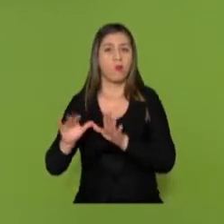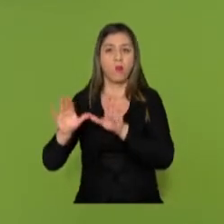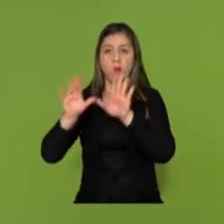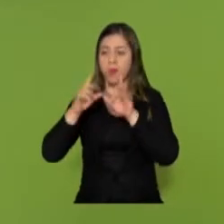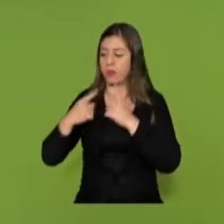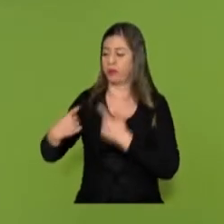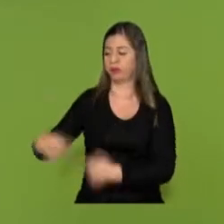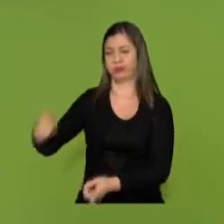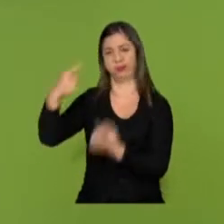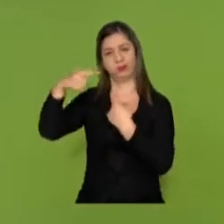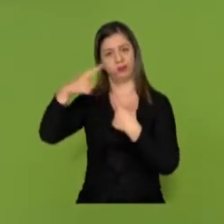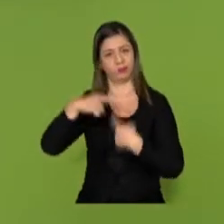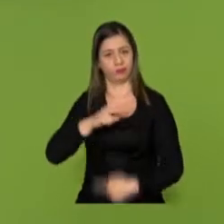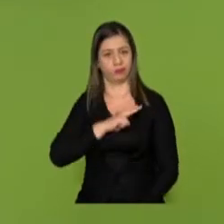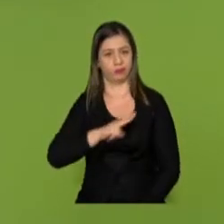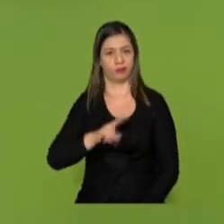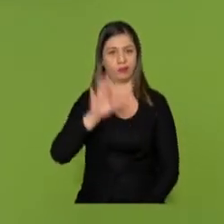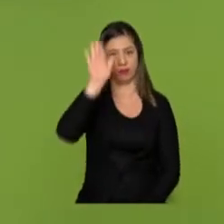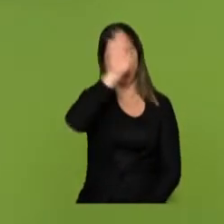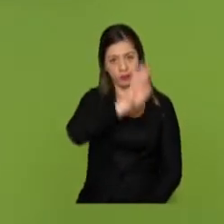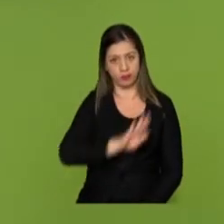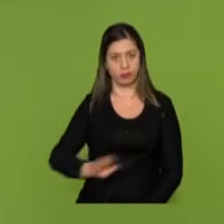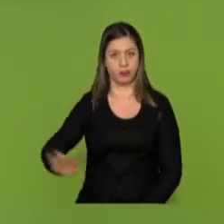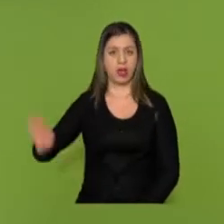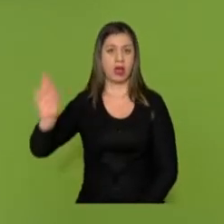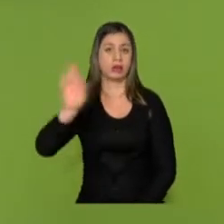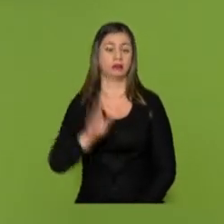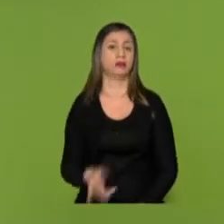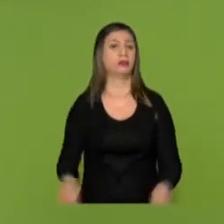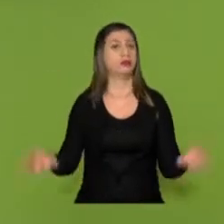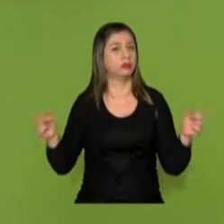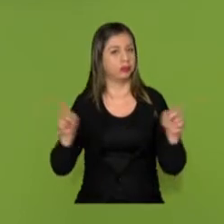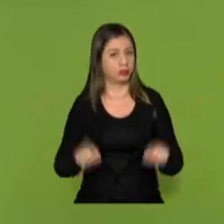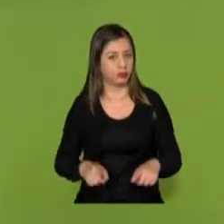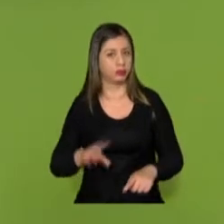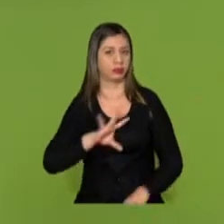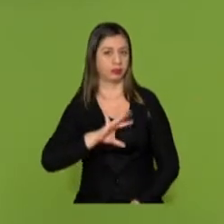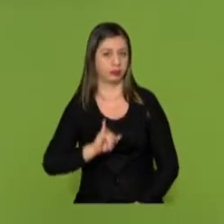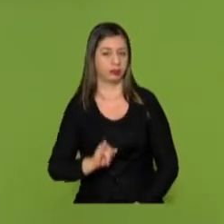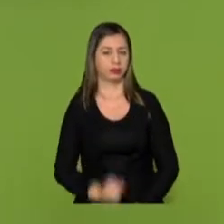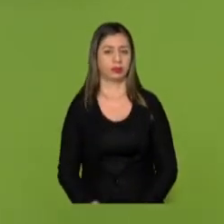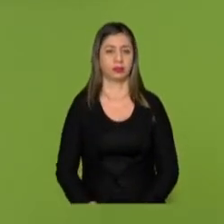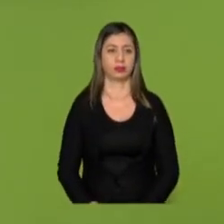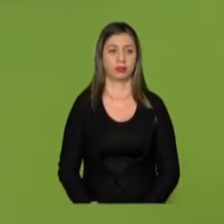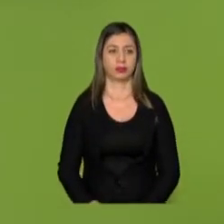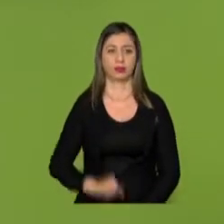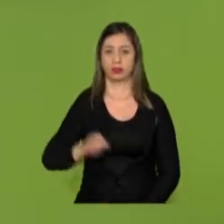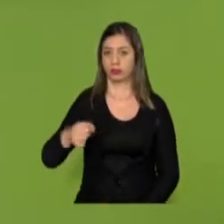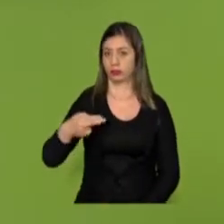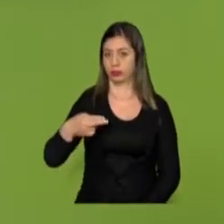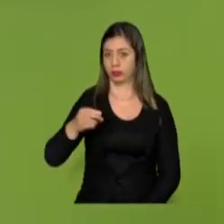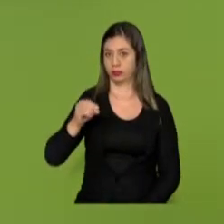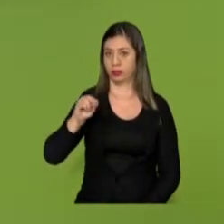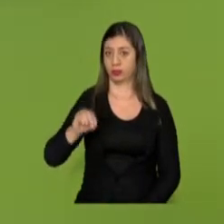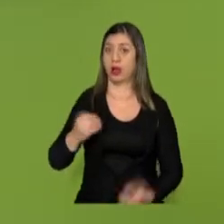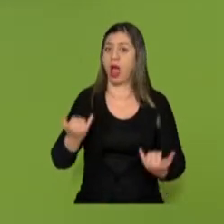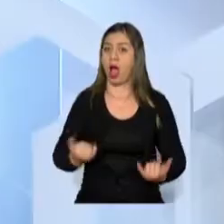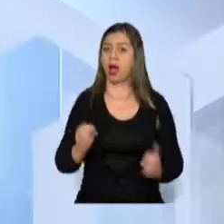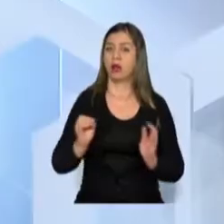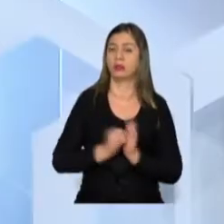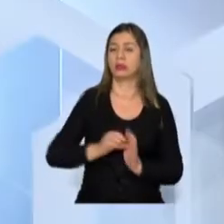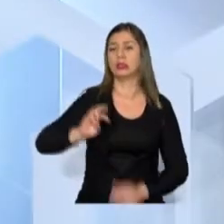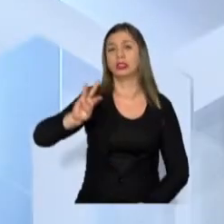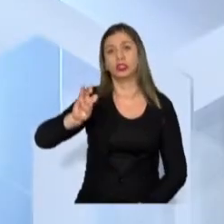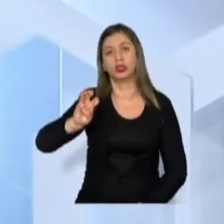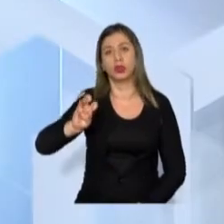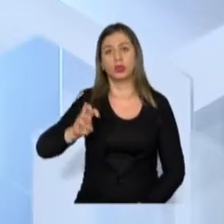aviturísticamente hablando, el departamento del Valle del Cauca y también Cali. John, ya estamos entonces en la octava versión. ¿Cuál